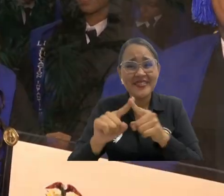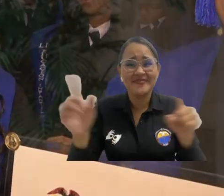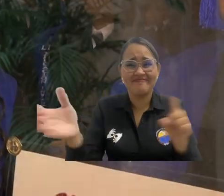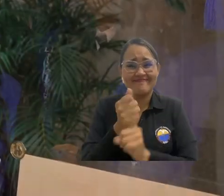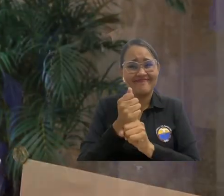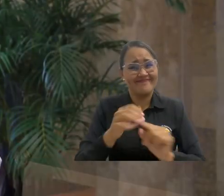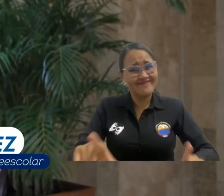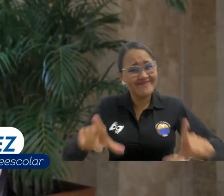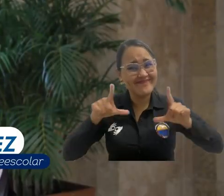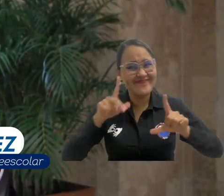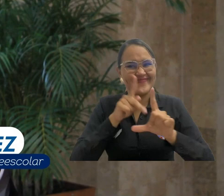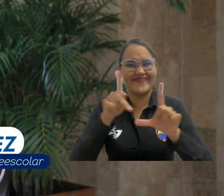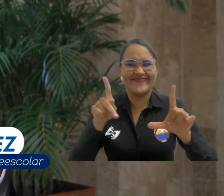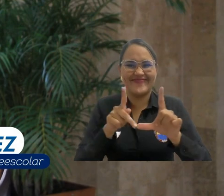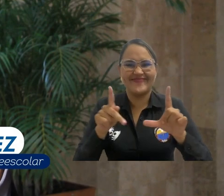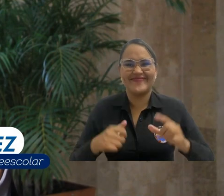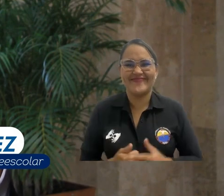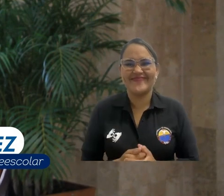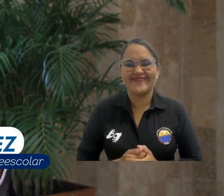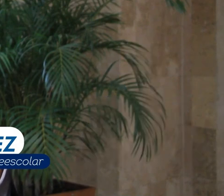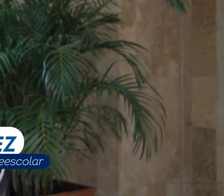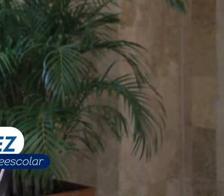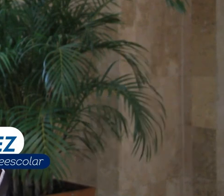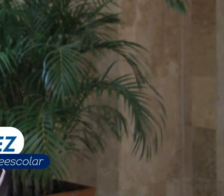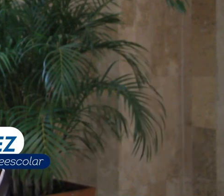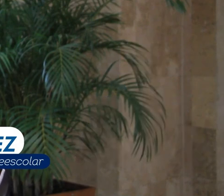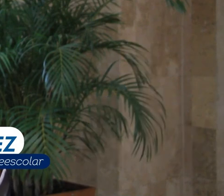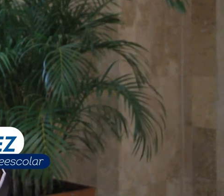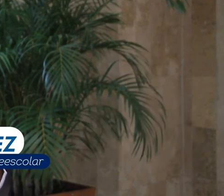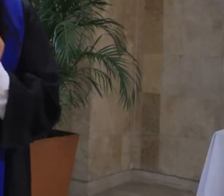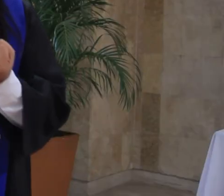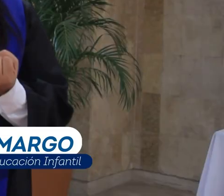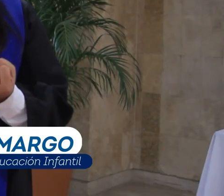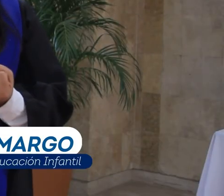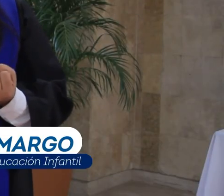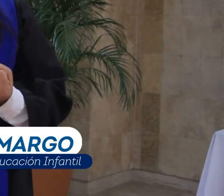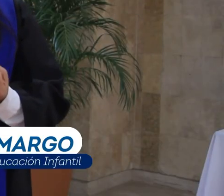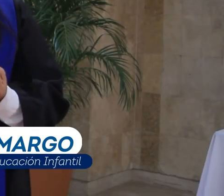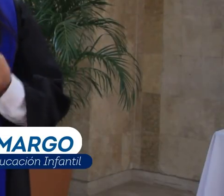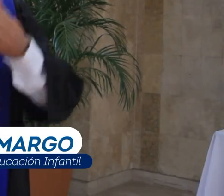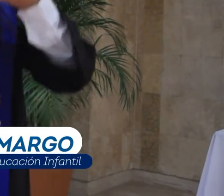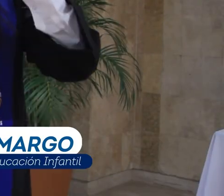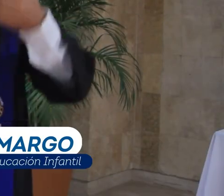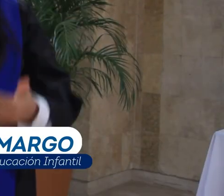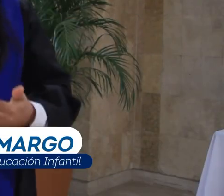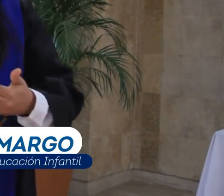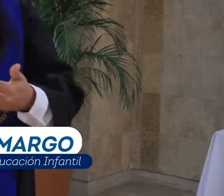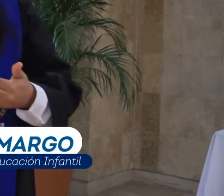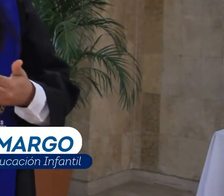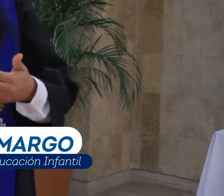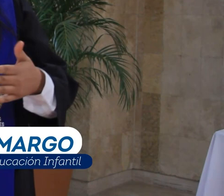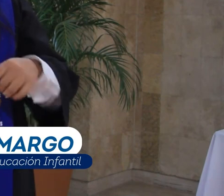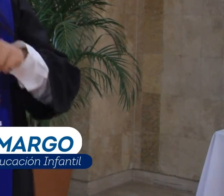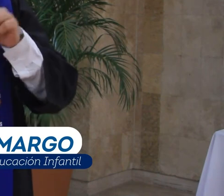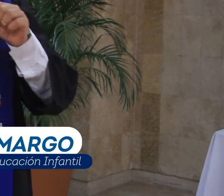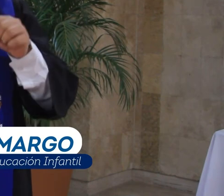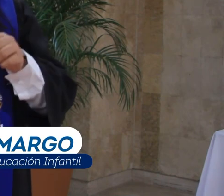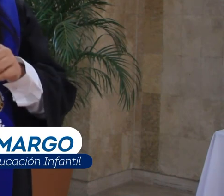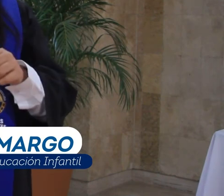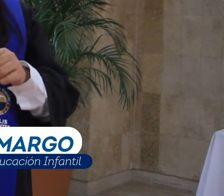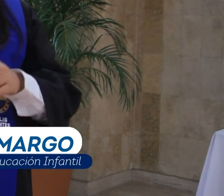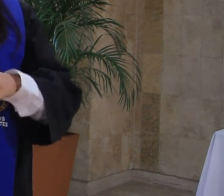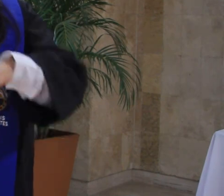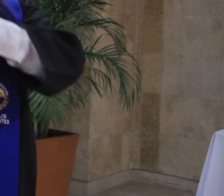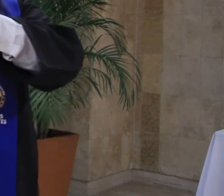del Magdalena, logré hoy en día el título de licenciada en preescolar. Siendo una persona con discapacidad, me dieron la oportunidad